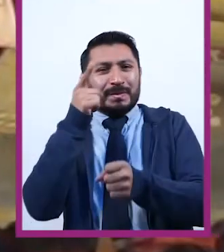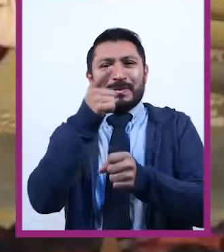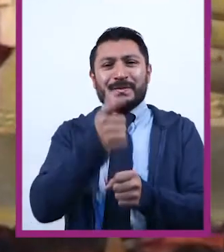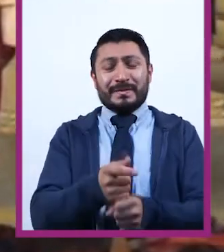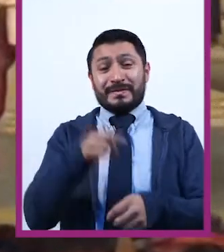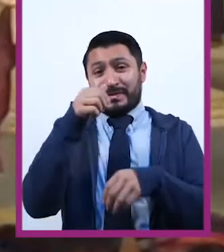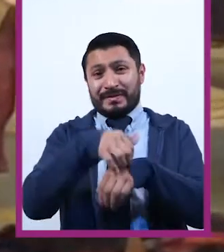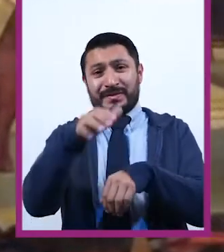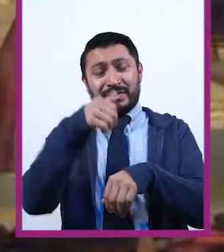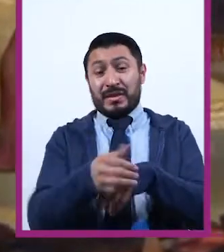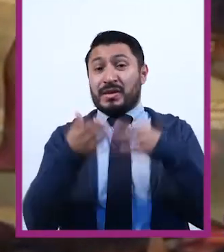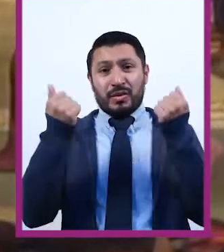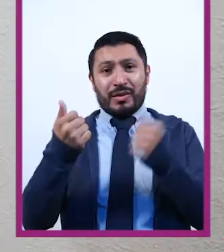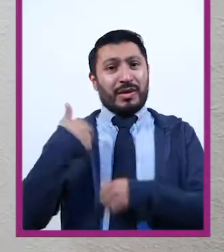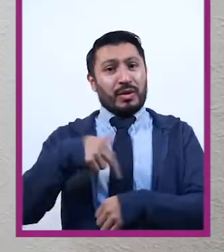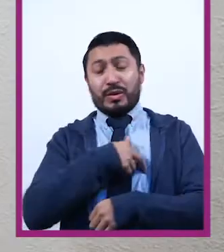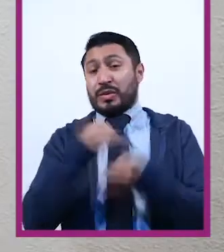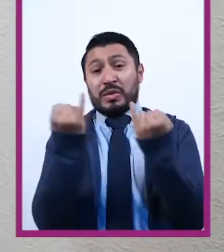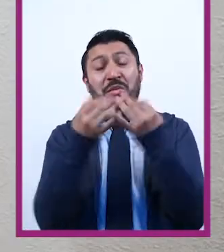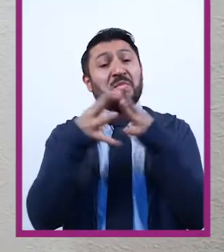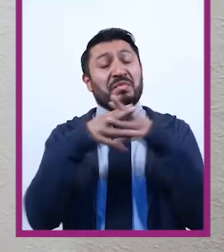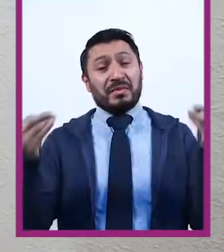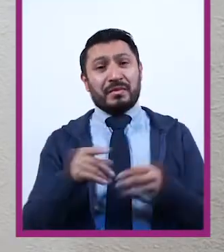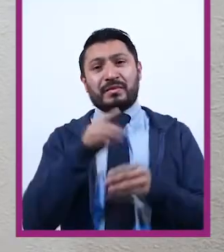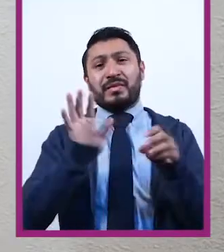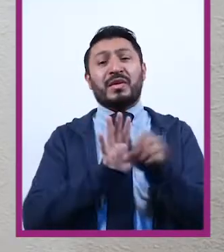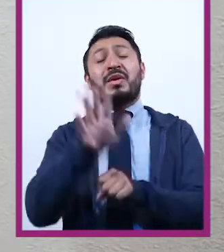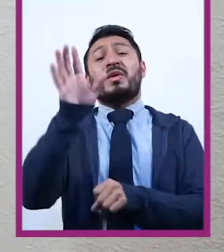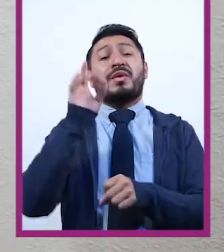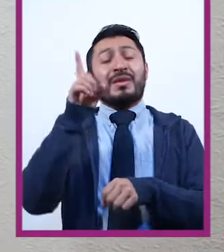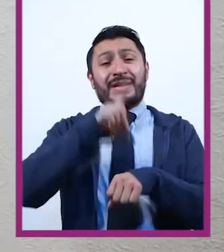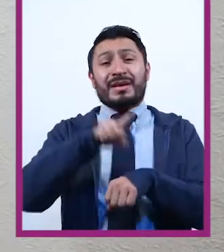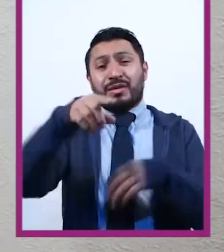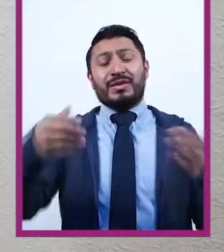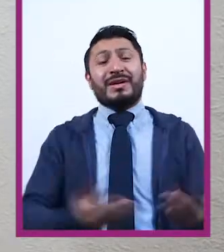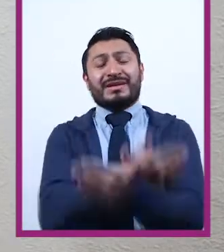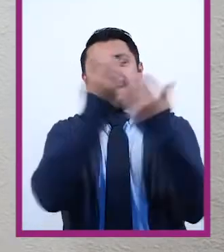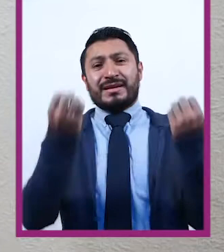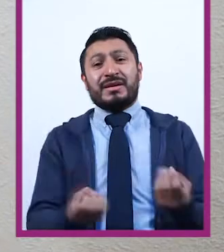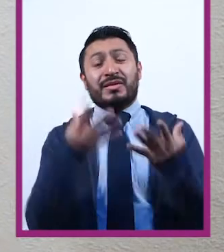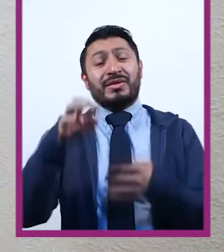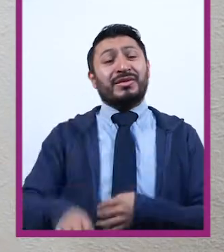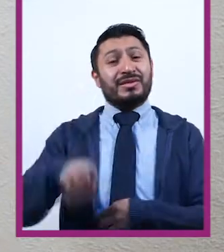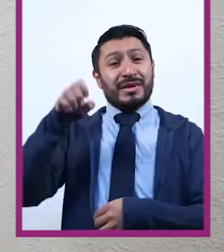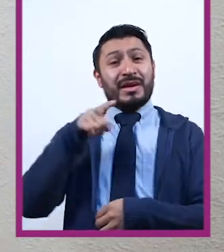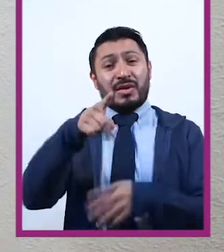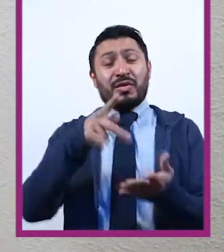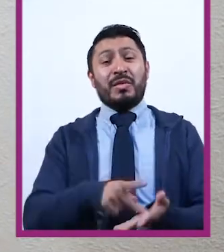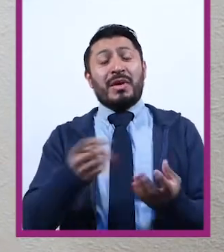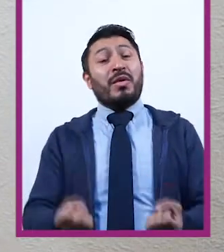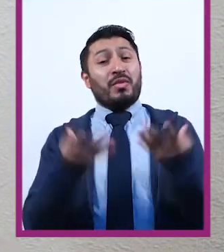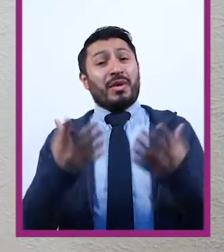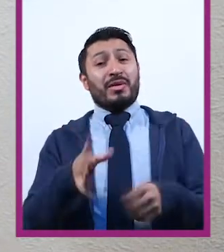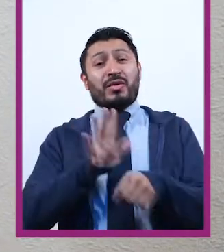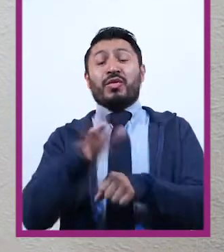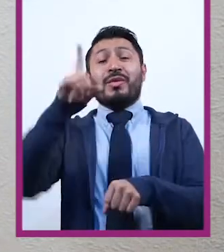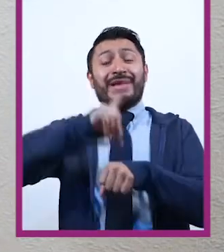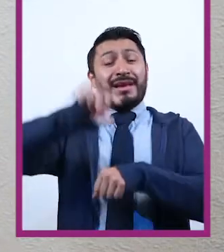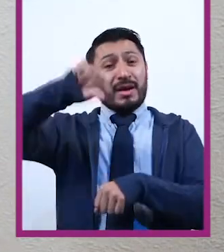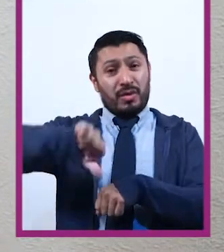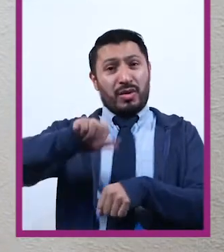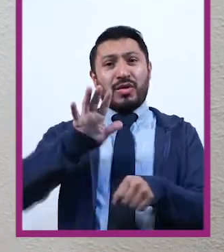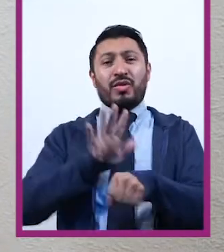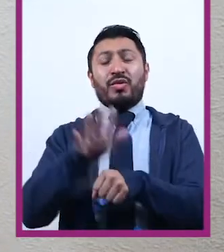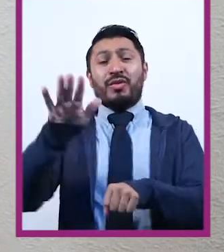descubrirán que sin los números no somos nada. ¿Qué día naciste? ¿Cuántos años tienes? ¿Cuánto pesas? ¿En qué día estás?